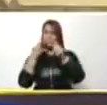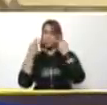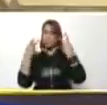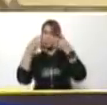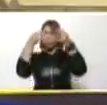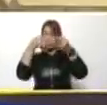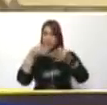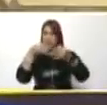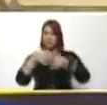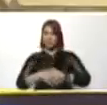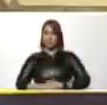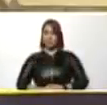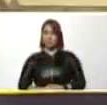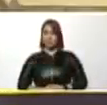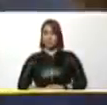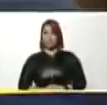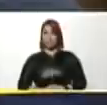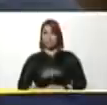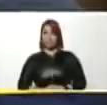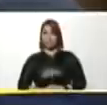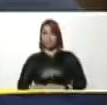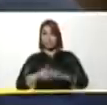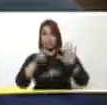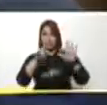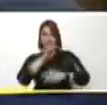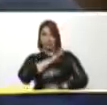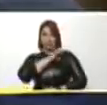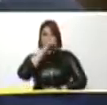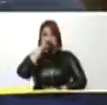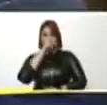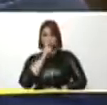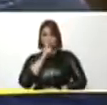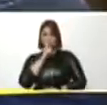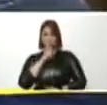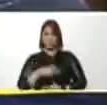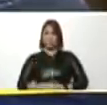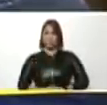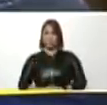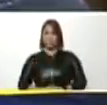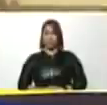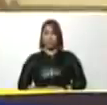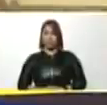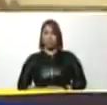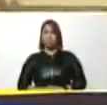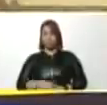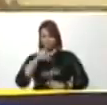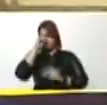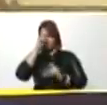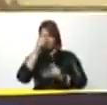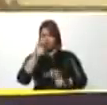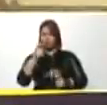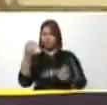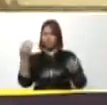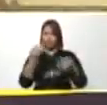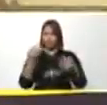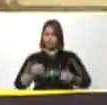oficial del 6 de enero de este año, reconoce haber dado